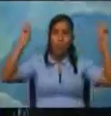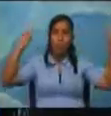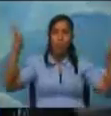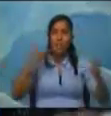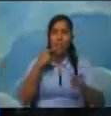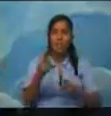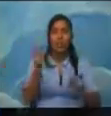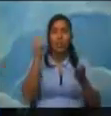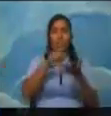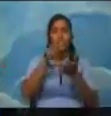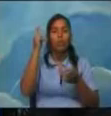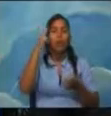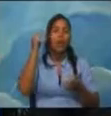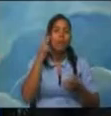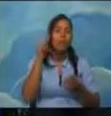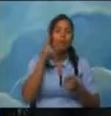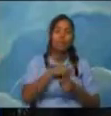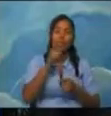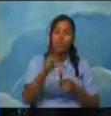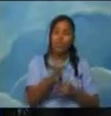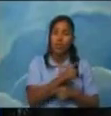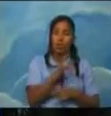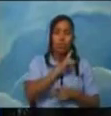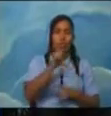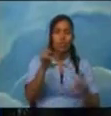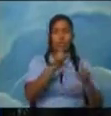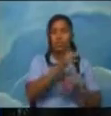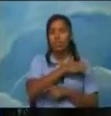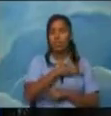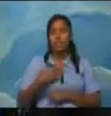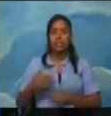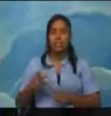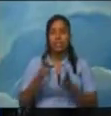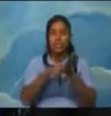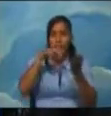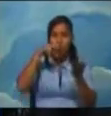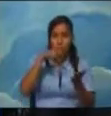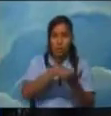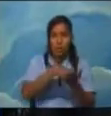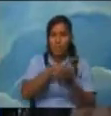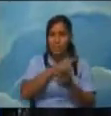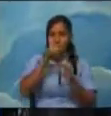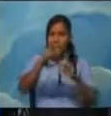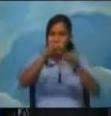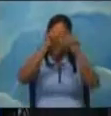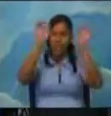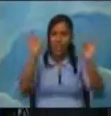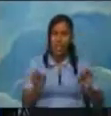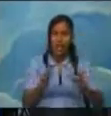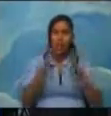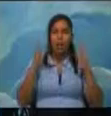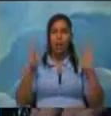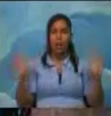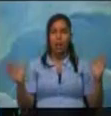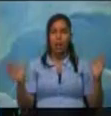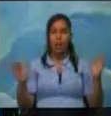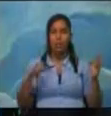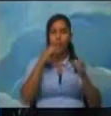a la mente de ellos cuando ellos no quisieron allí doblegarse delante de aquella estatua grande que había